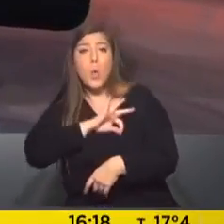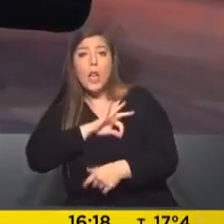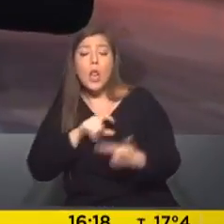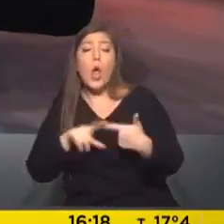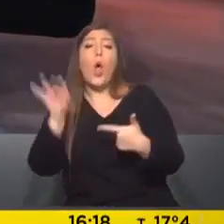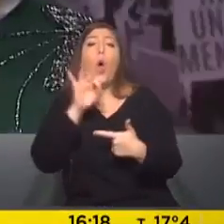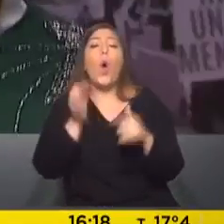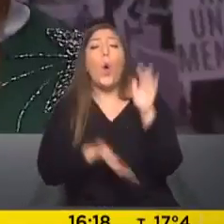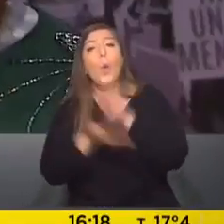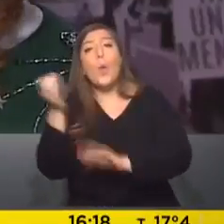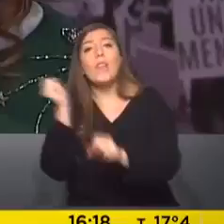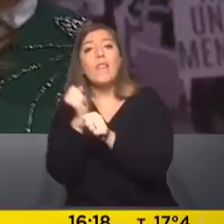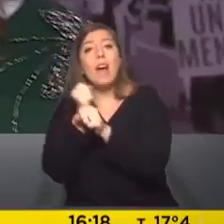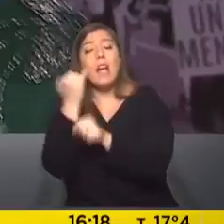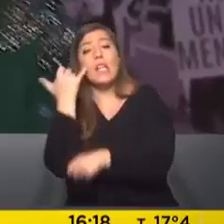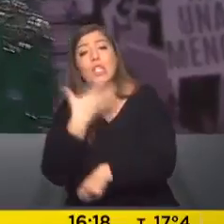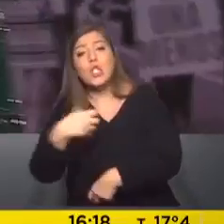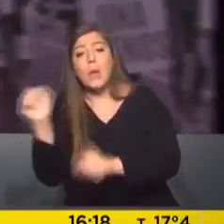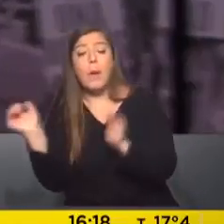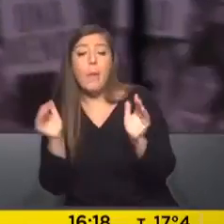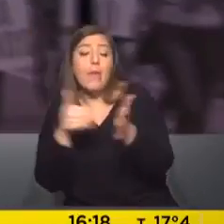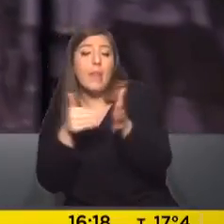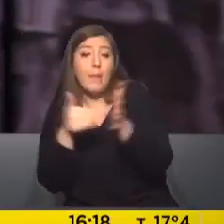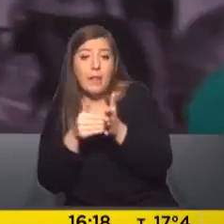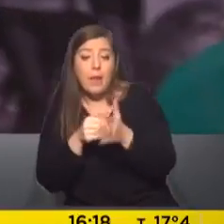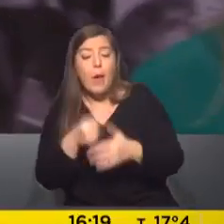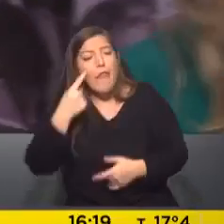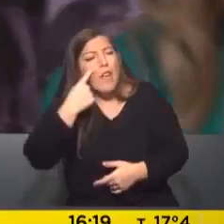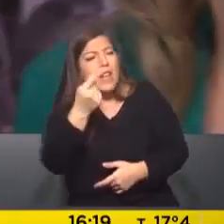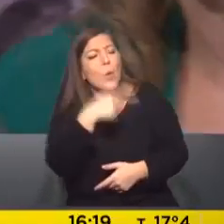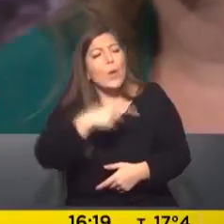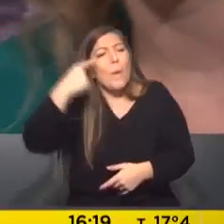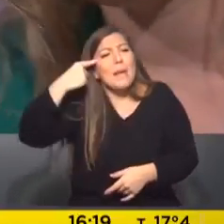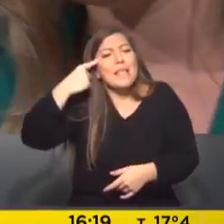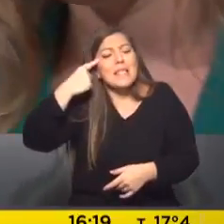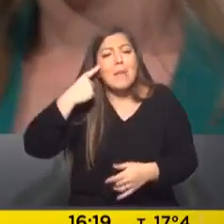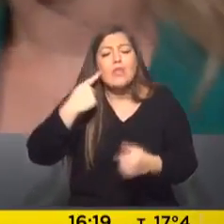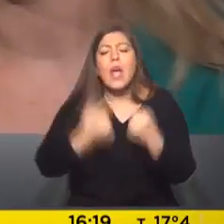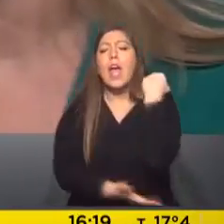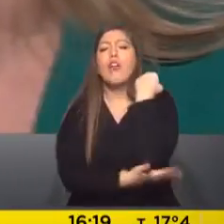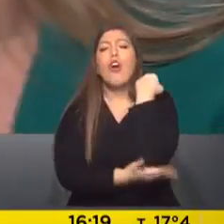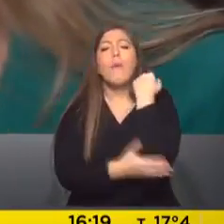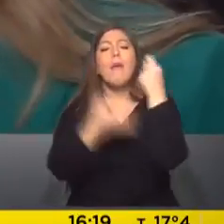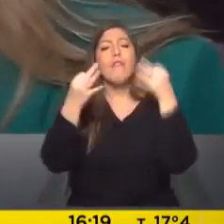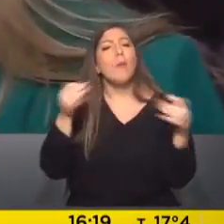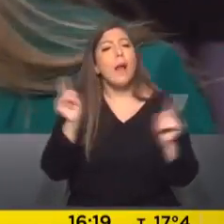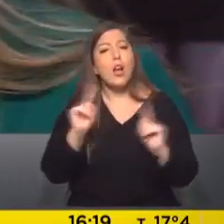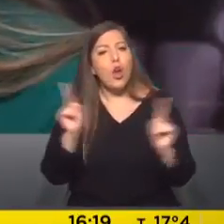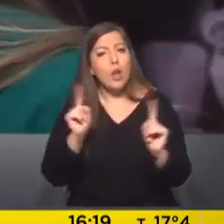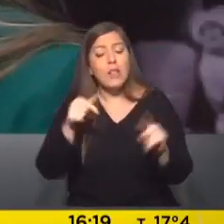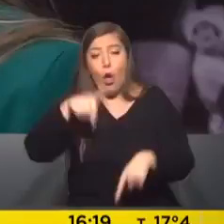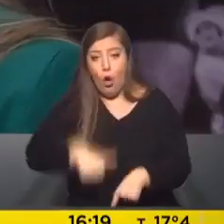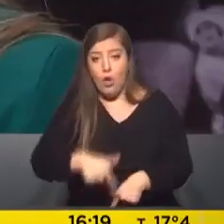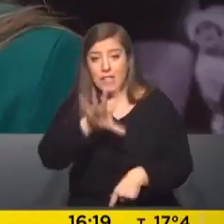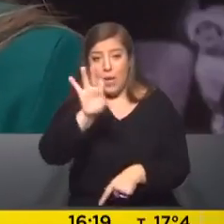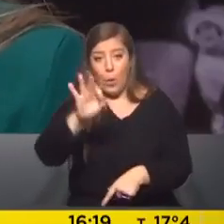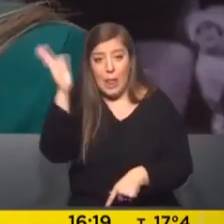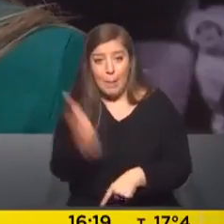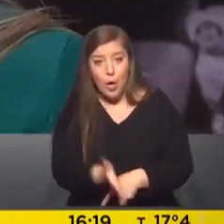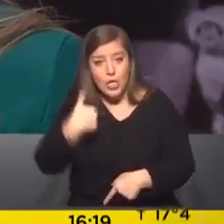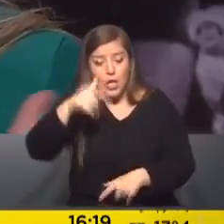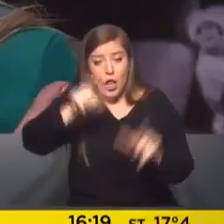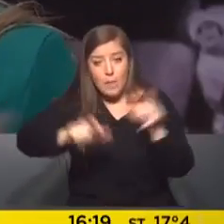bebé a trabajar también. Vos fíjate que cuando pensamos en esto, ¿no?, en la economía informal, que hoy es la mitad de la